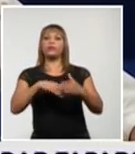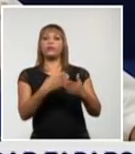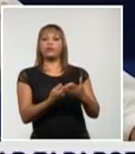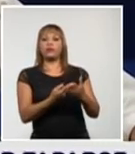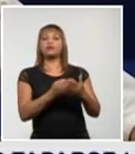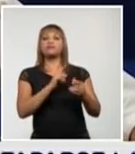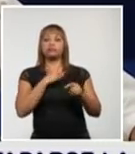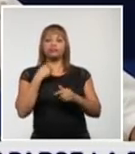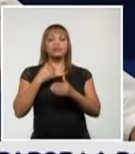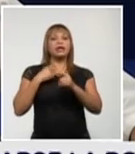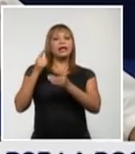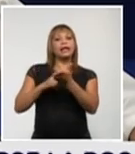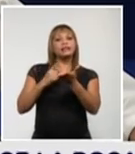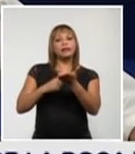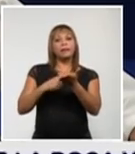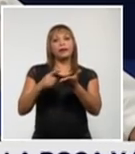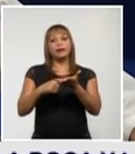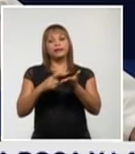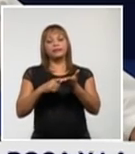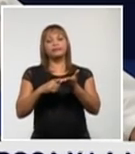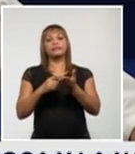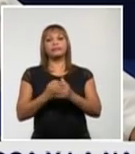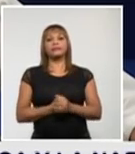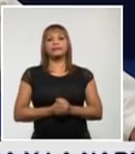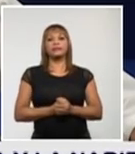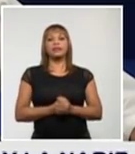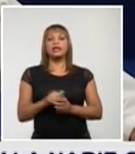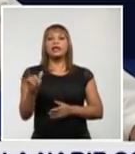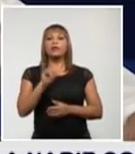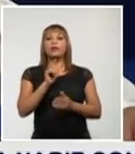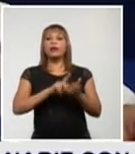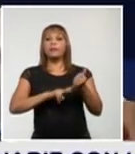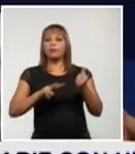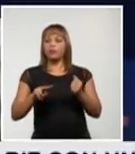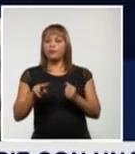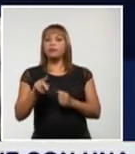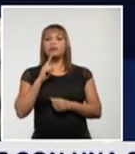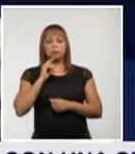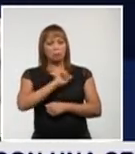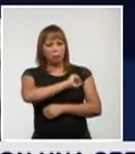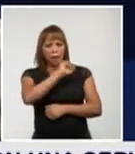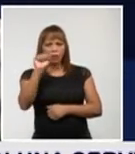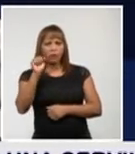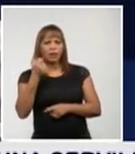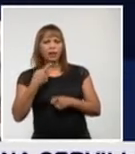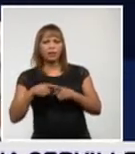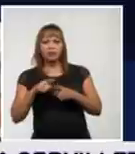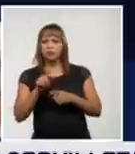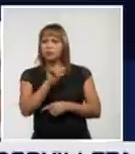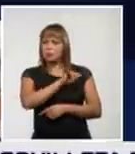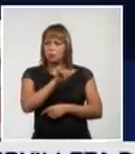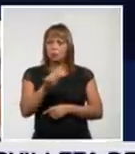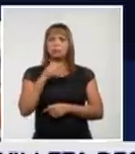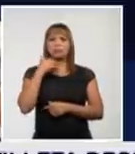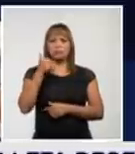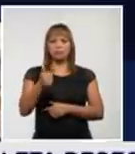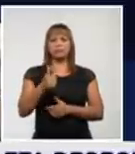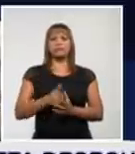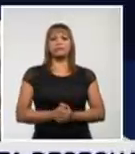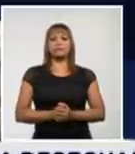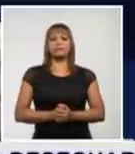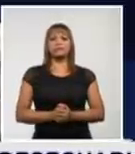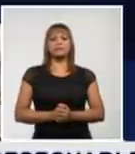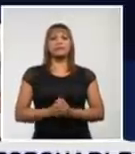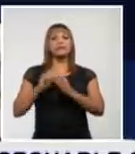semanas, que al igual que el resto de las provincias sabemos que lo van a lograr y podrán tener estos